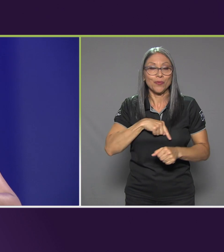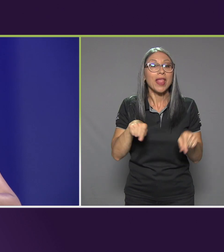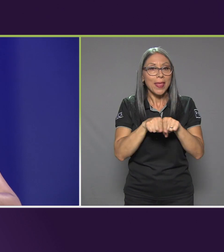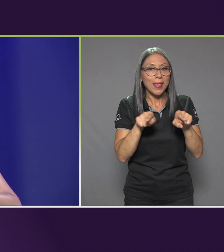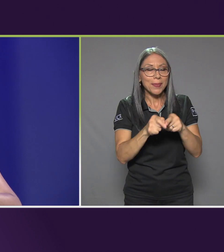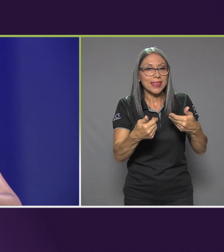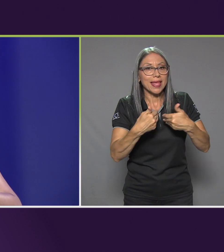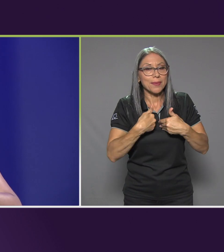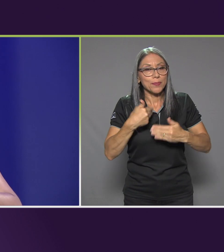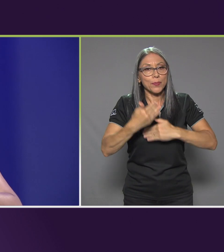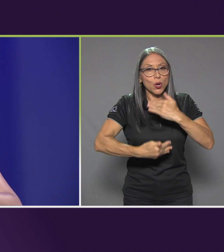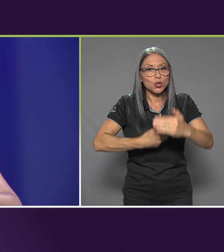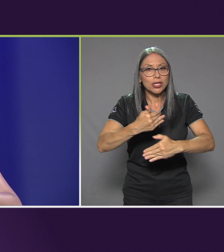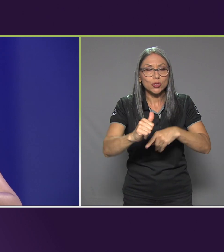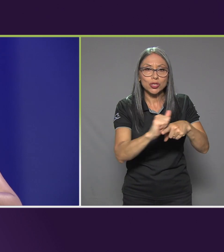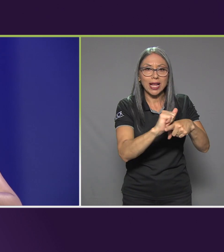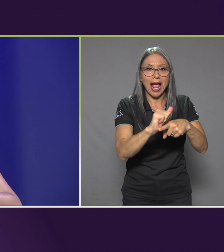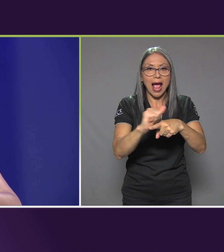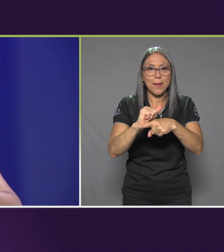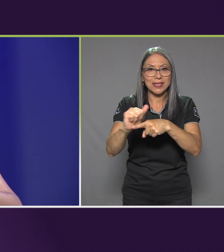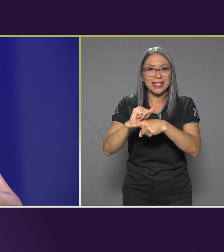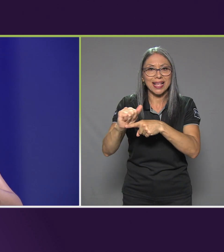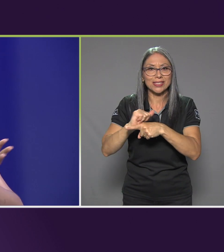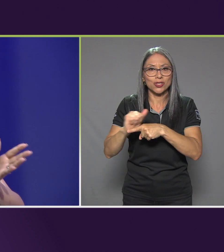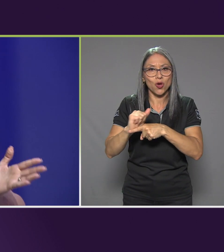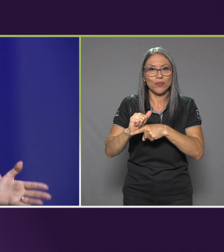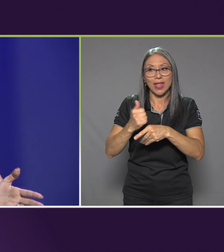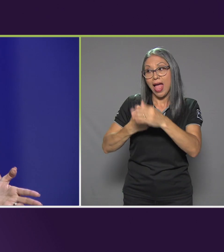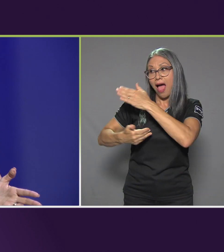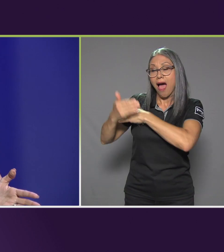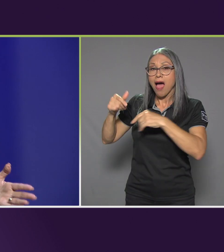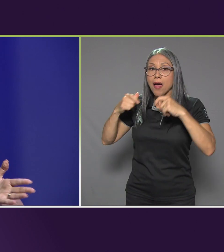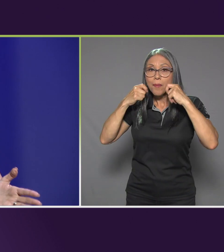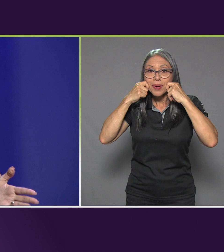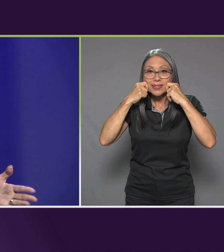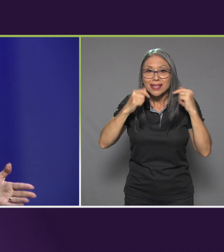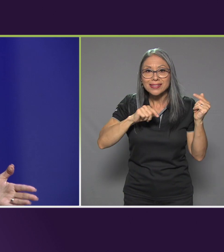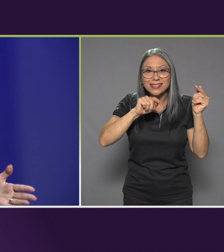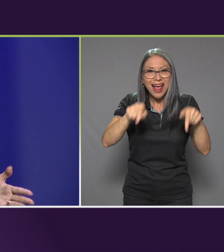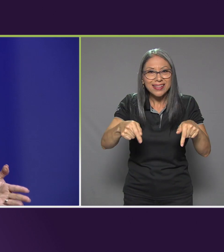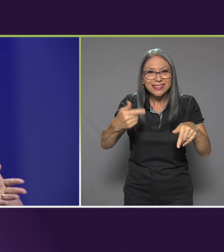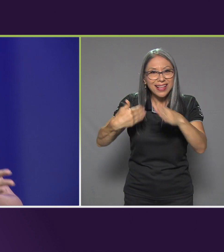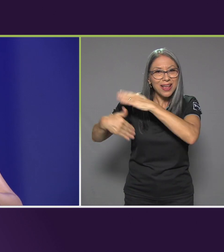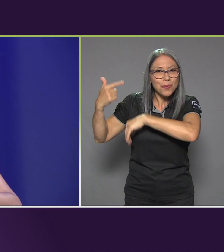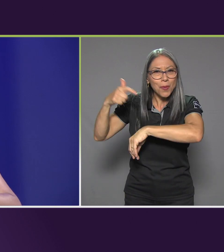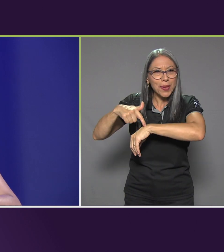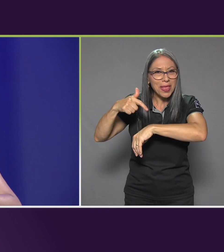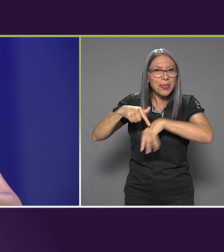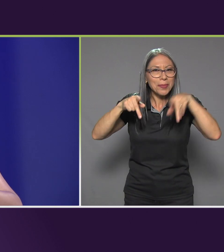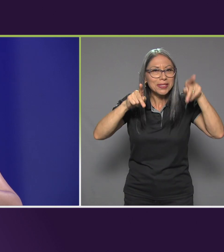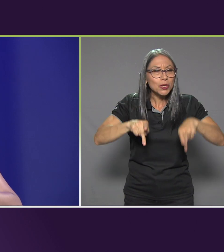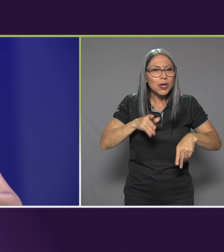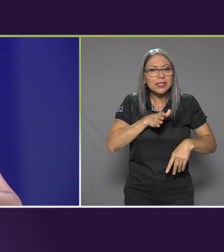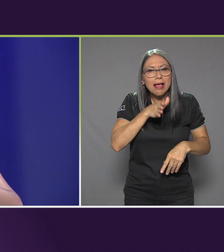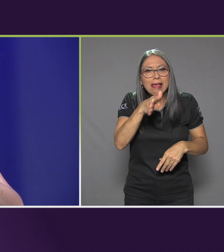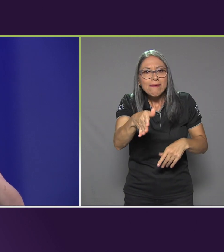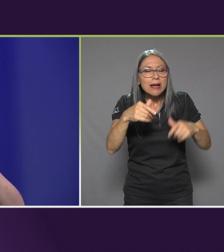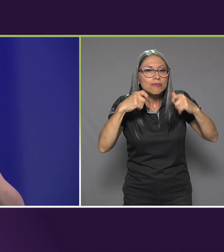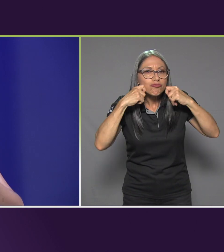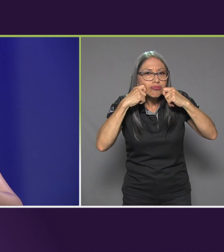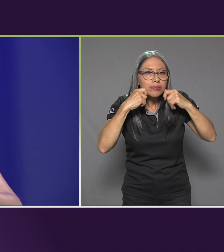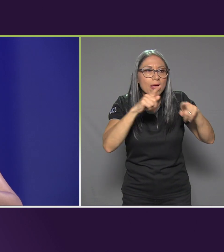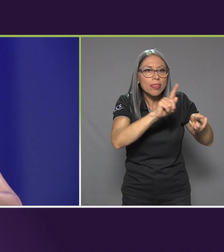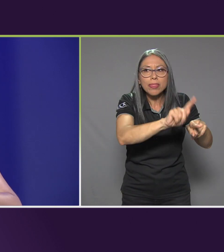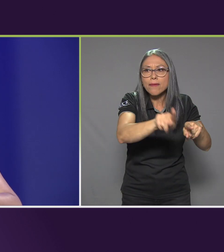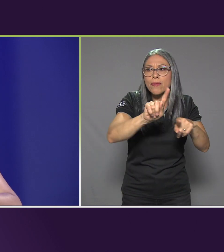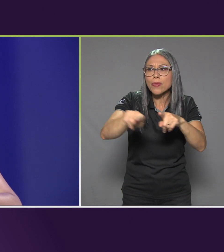Tenemos procesos de capacitación que también han pasado de ser presenciales, que era en un momento determinado, llegaban a nuestro centro, en